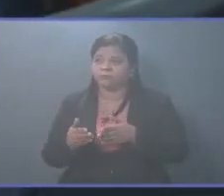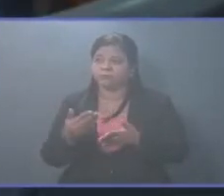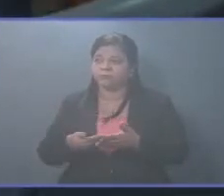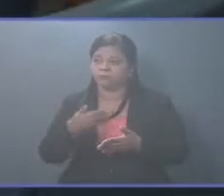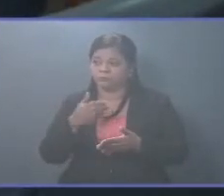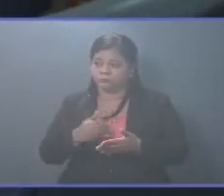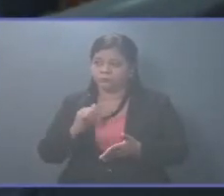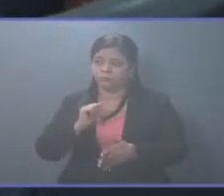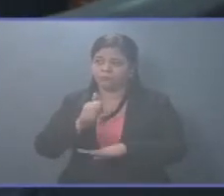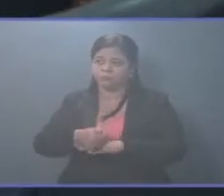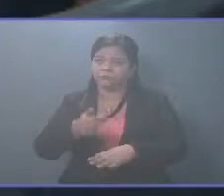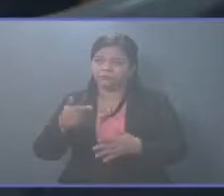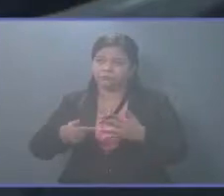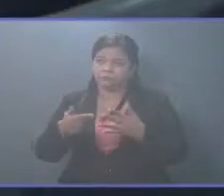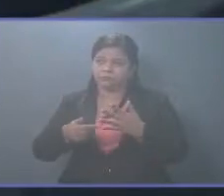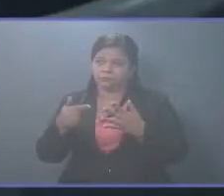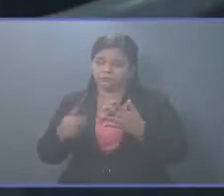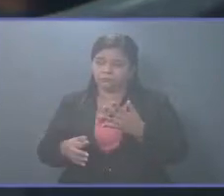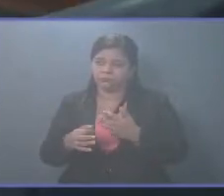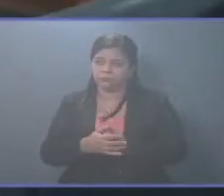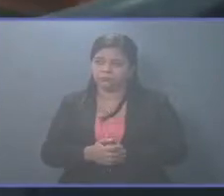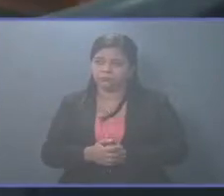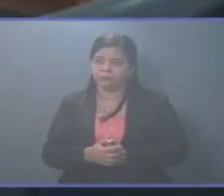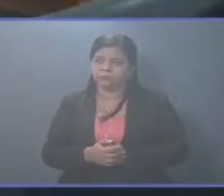hubiera una legislación que se aprobó